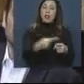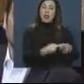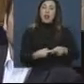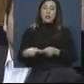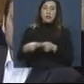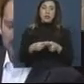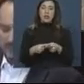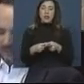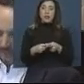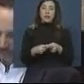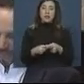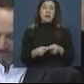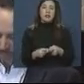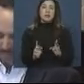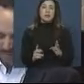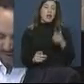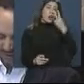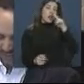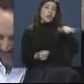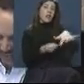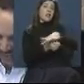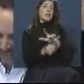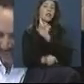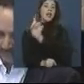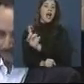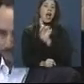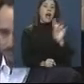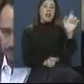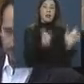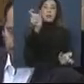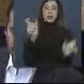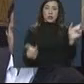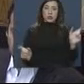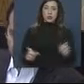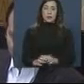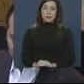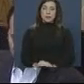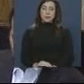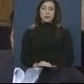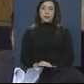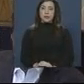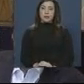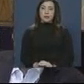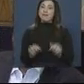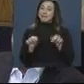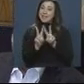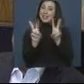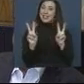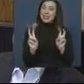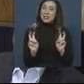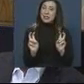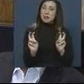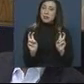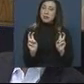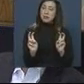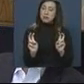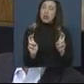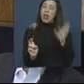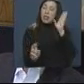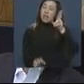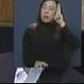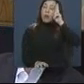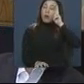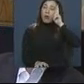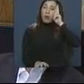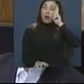independiente de cuál sea la condición de cada uno de ellos. Y a este respecto, señor presidente, nunca está de más